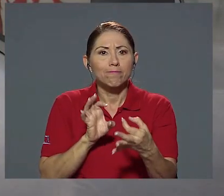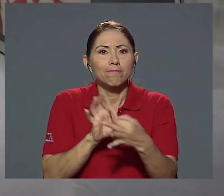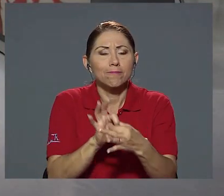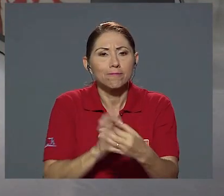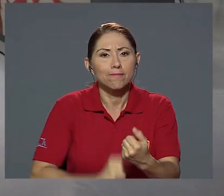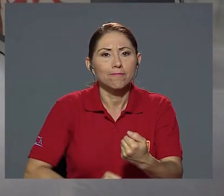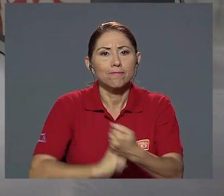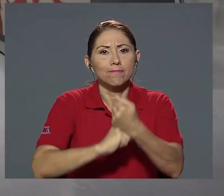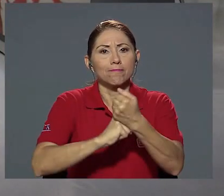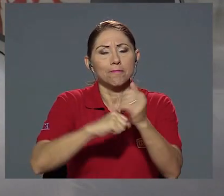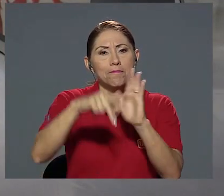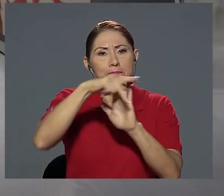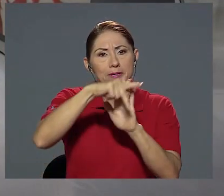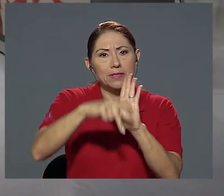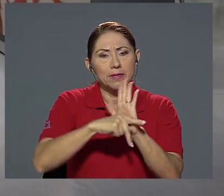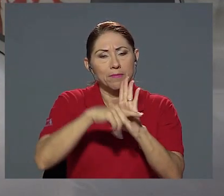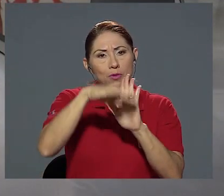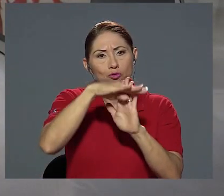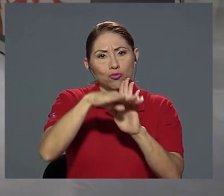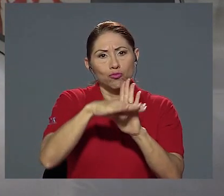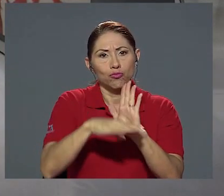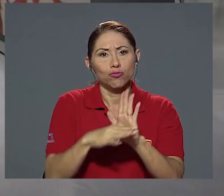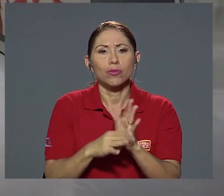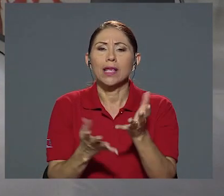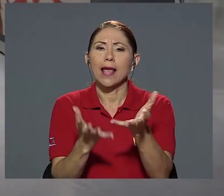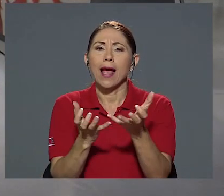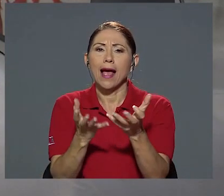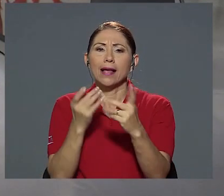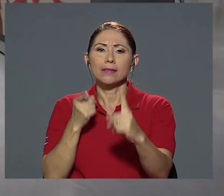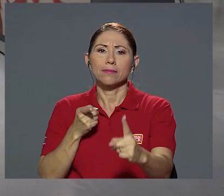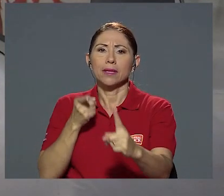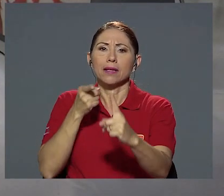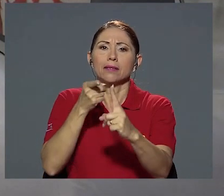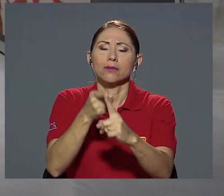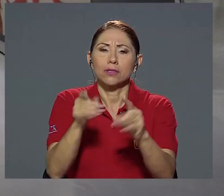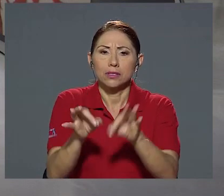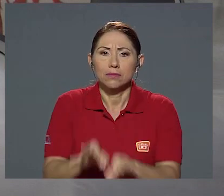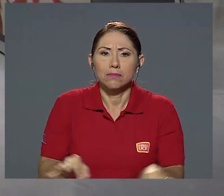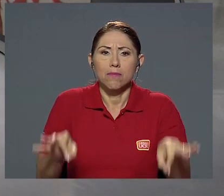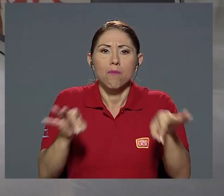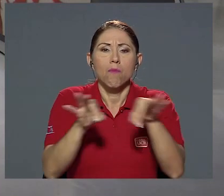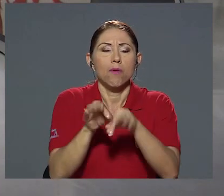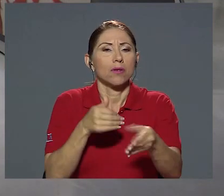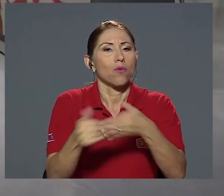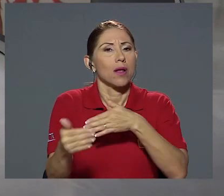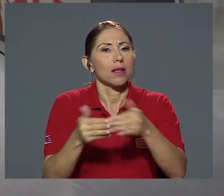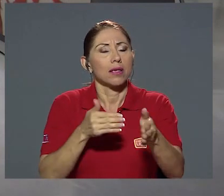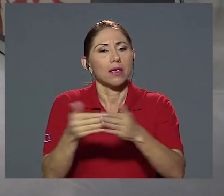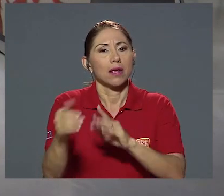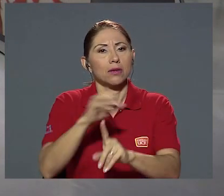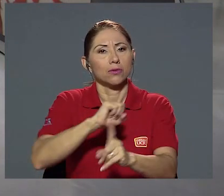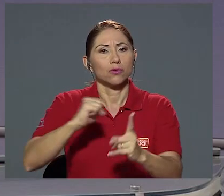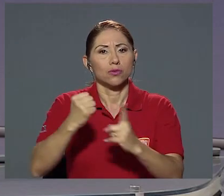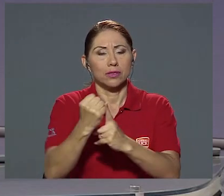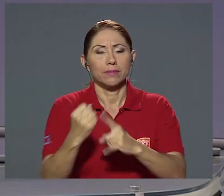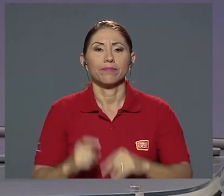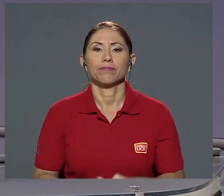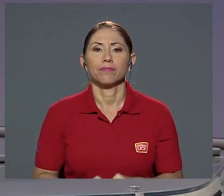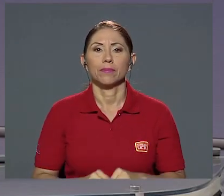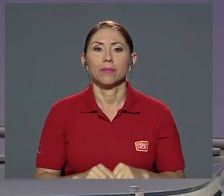de principios y de aspiraciones que es fundamental en cualquier sociedad. Pero